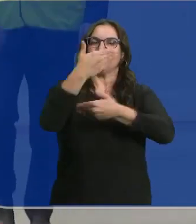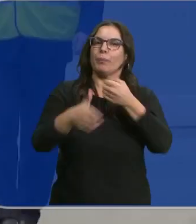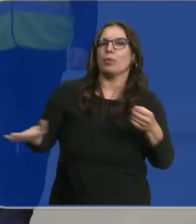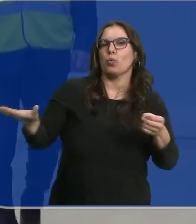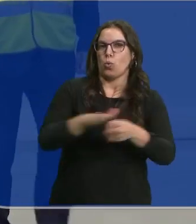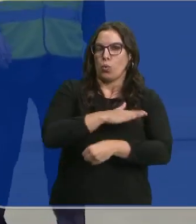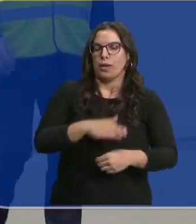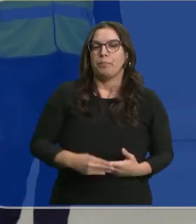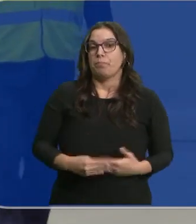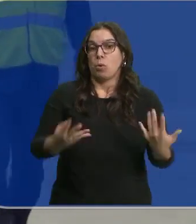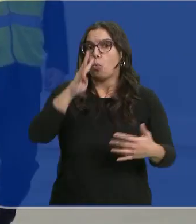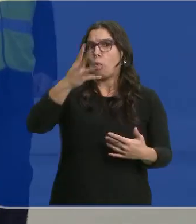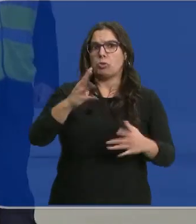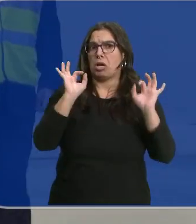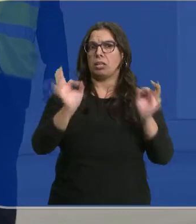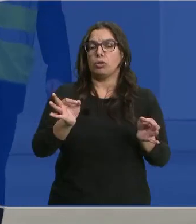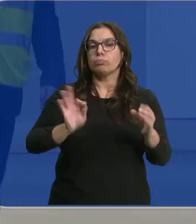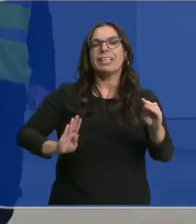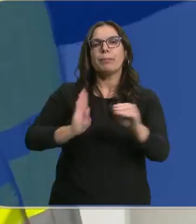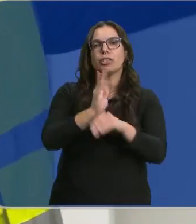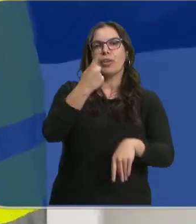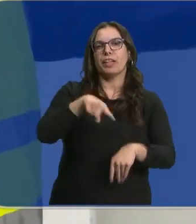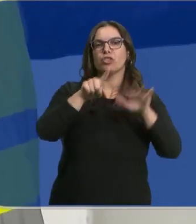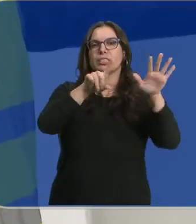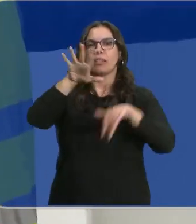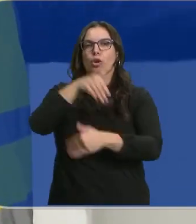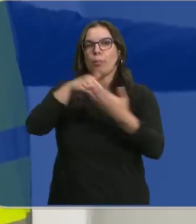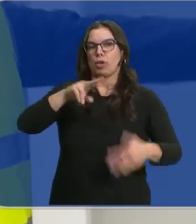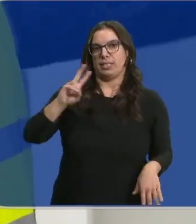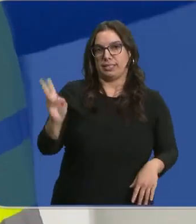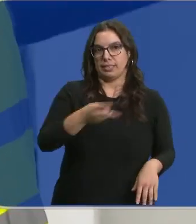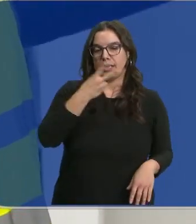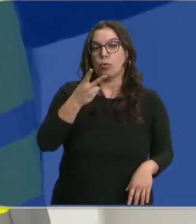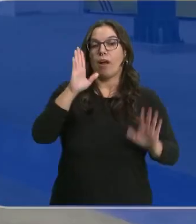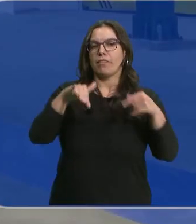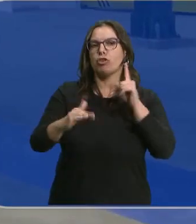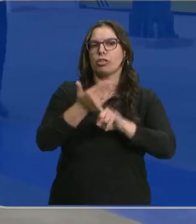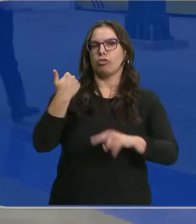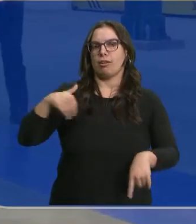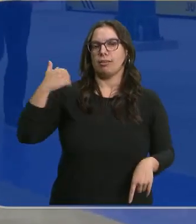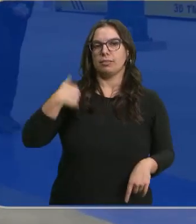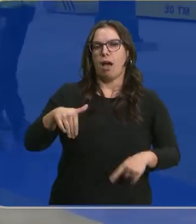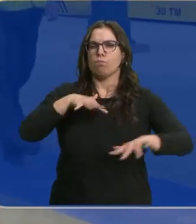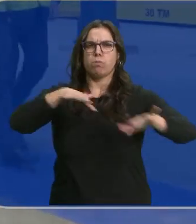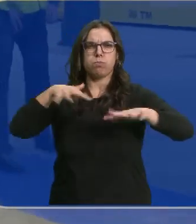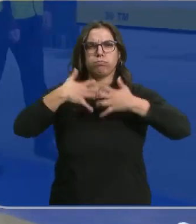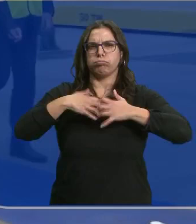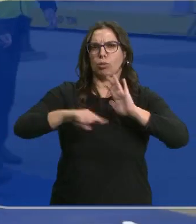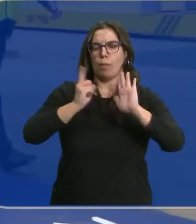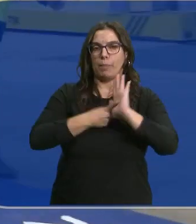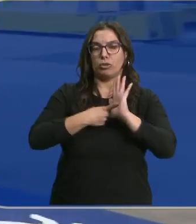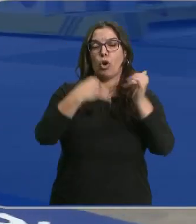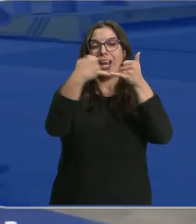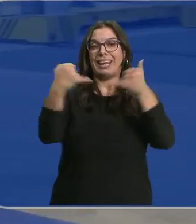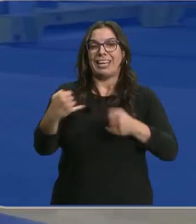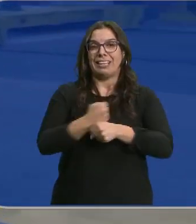ese vacío en tan solo 4 años, y con una inversión de 165 millones de euros ha conseguido ya la plena actividad con 3 líneas